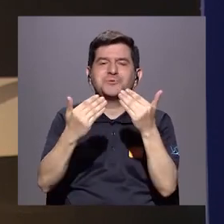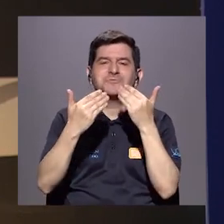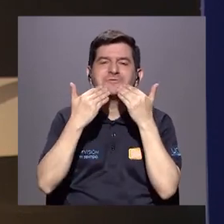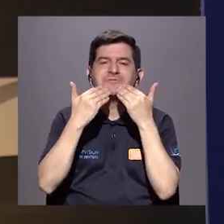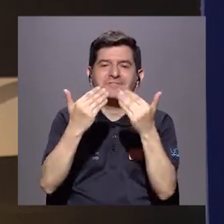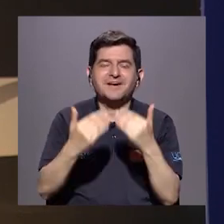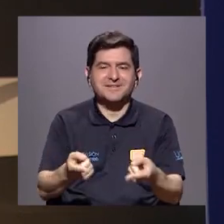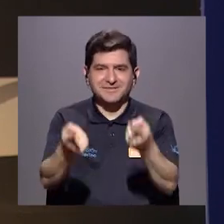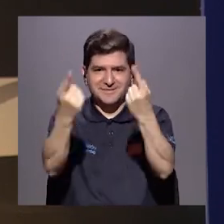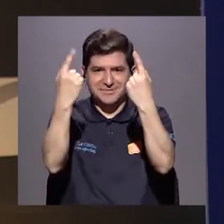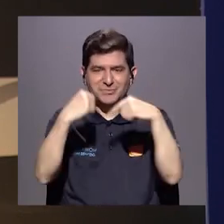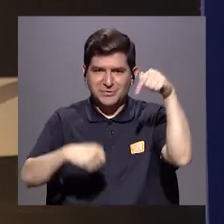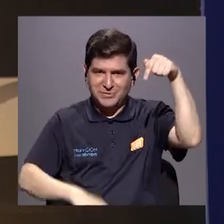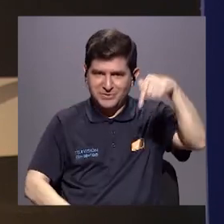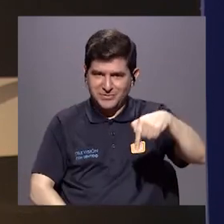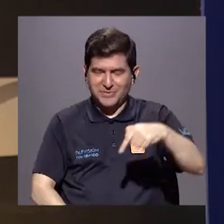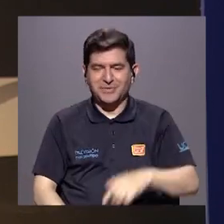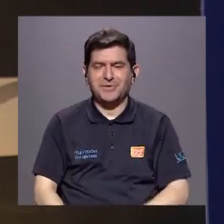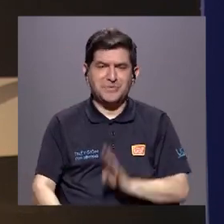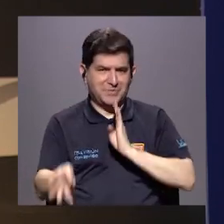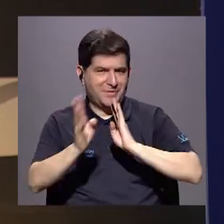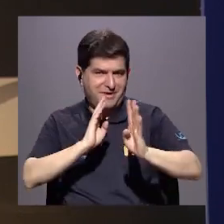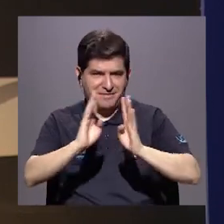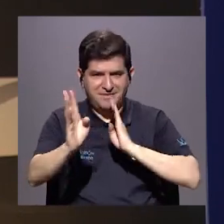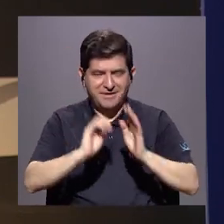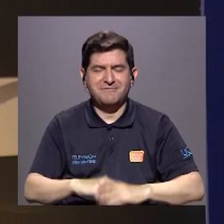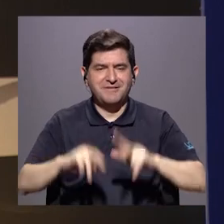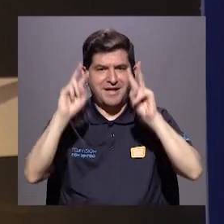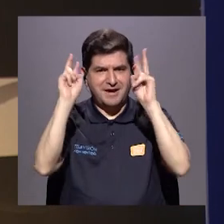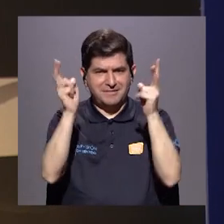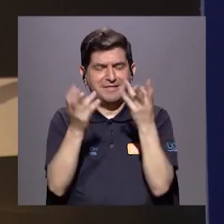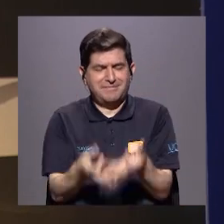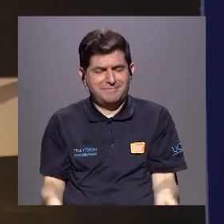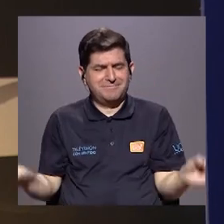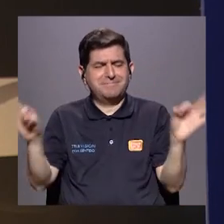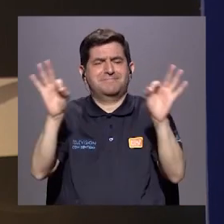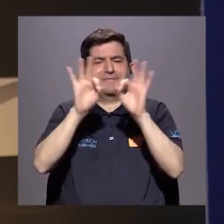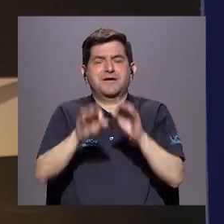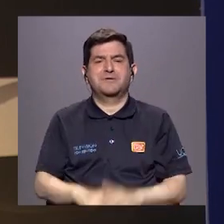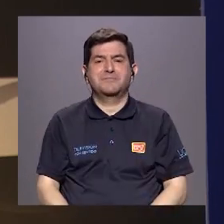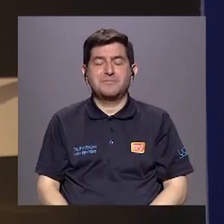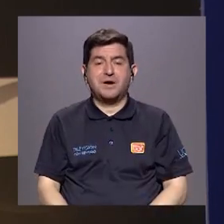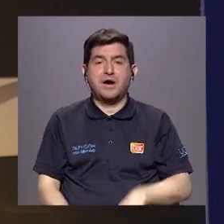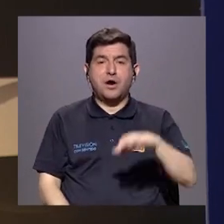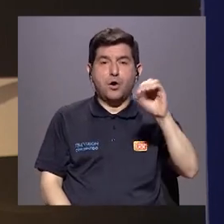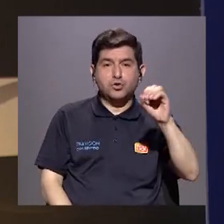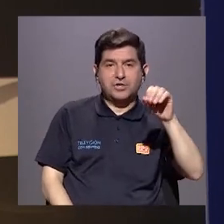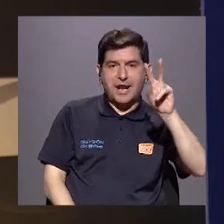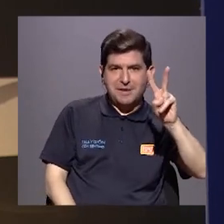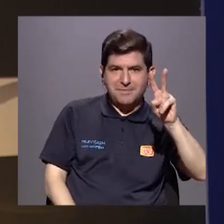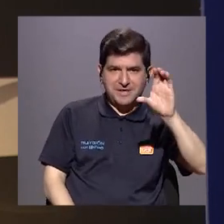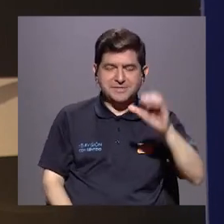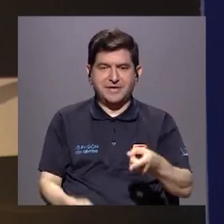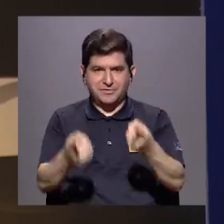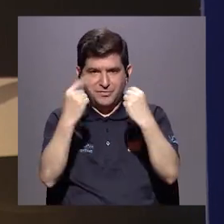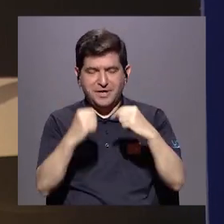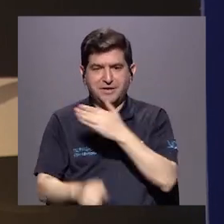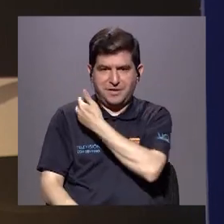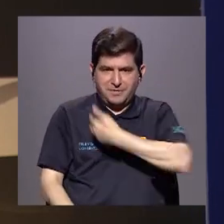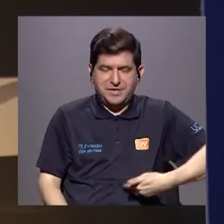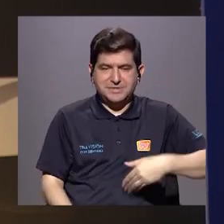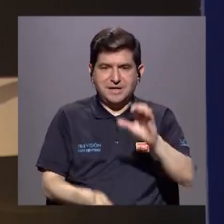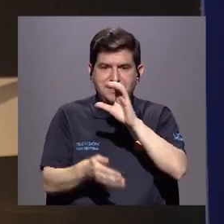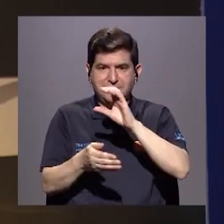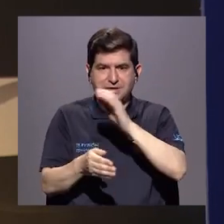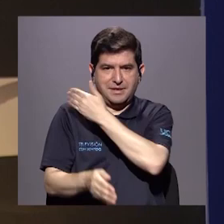por haber estado con nosotros conversando acerca de este tema tan importante estuvimos con oscar valverde cerros presidente del